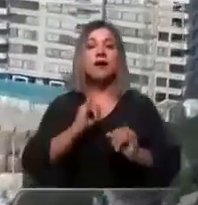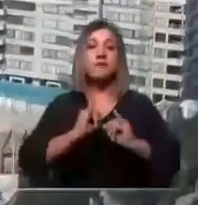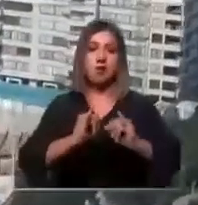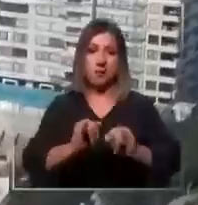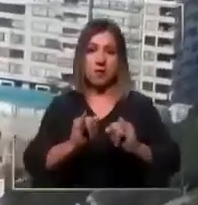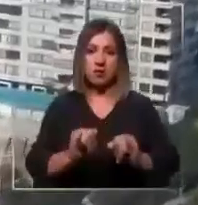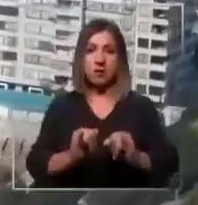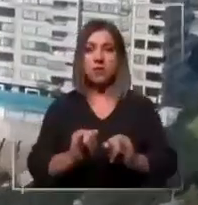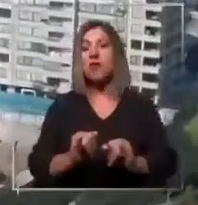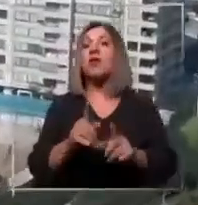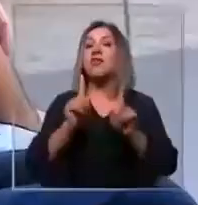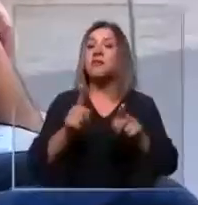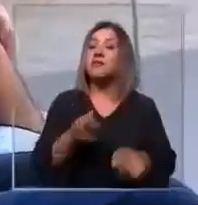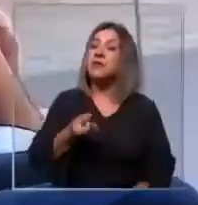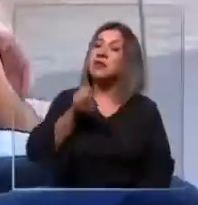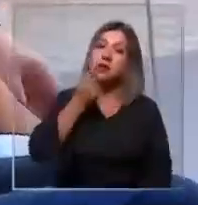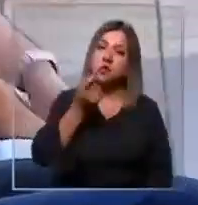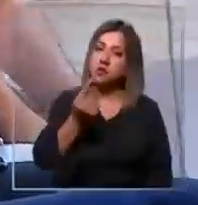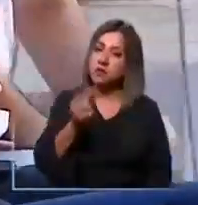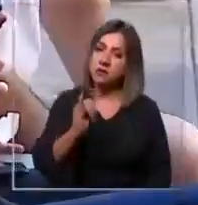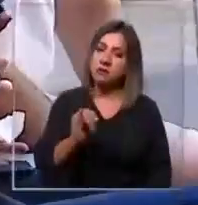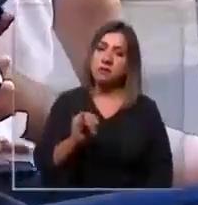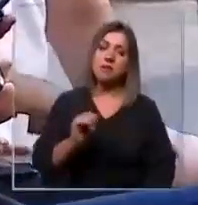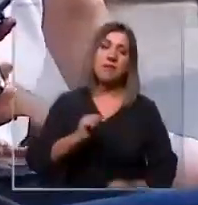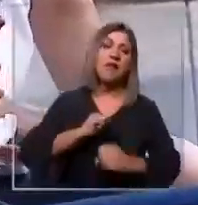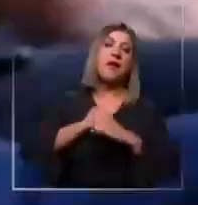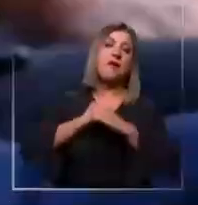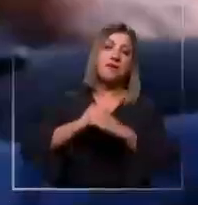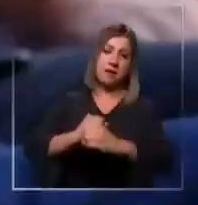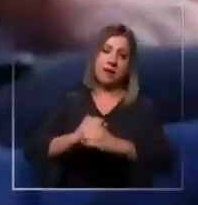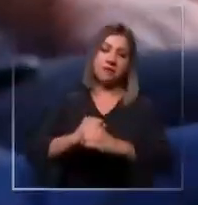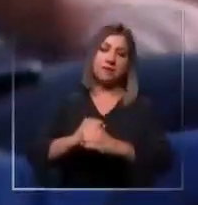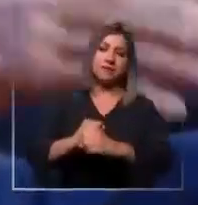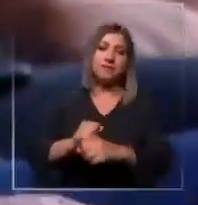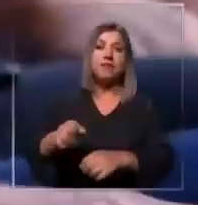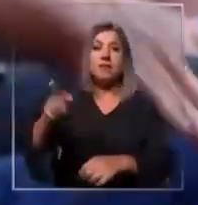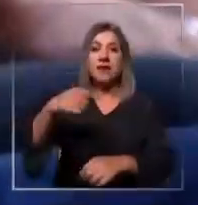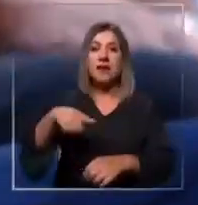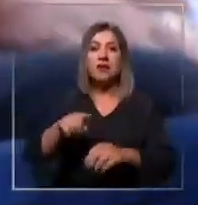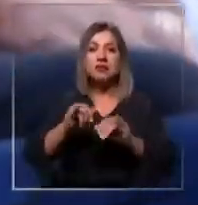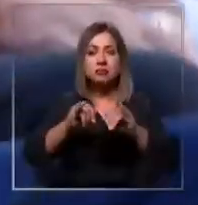siempre deben ser denunciadas para evitar caer en manos de estos ciberdelincuentes.